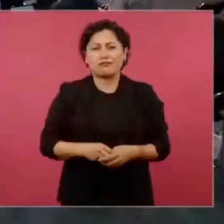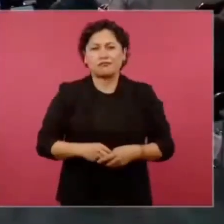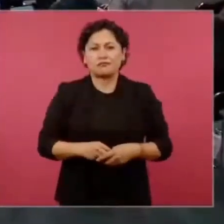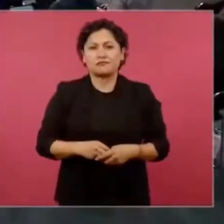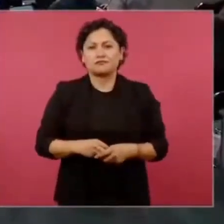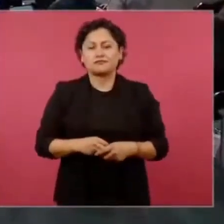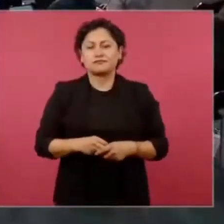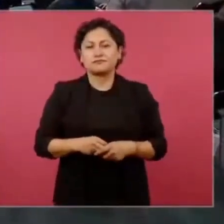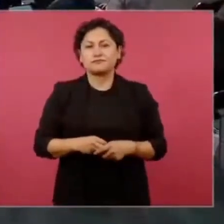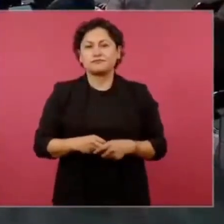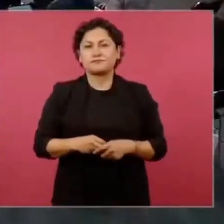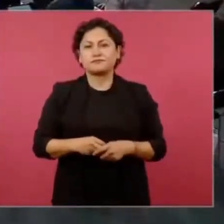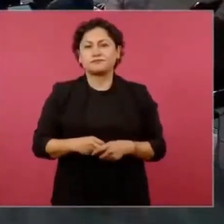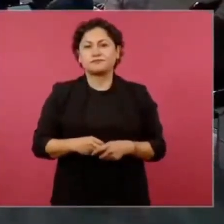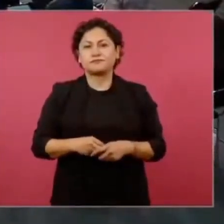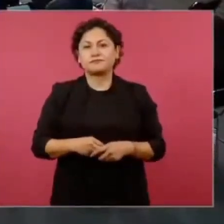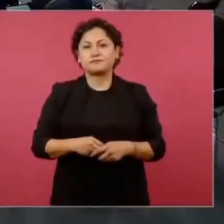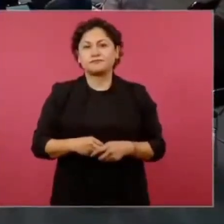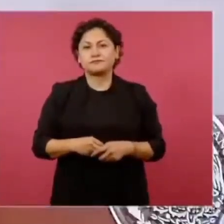de